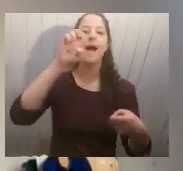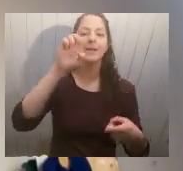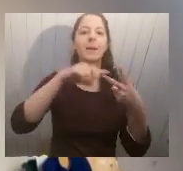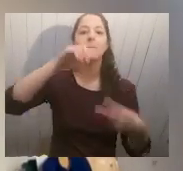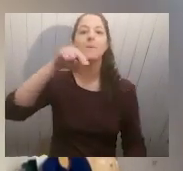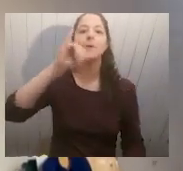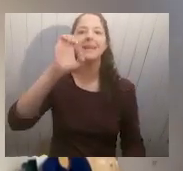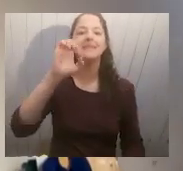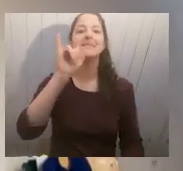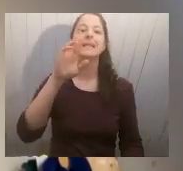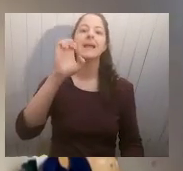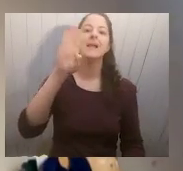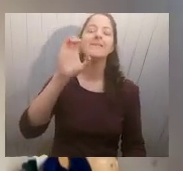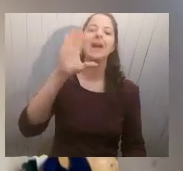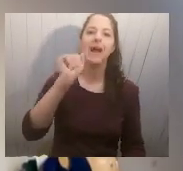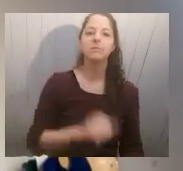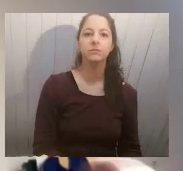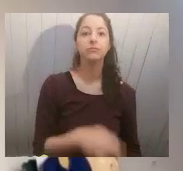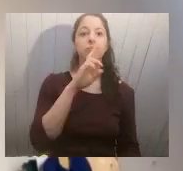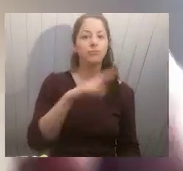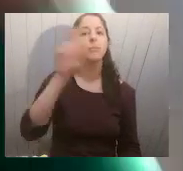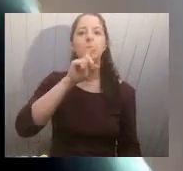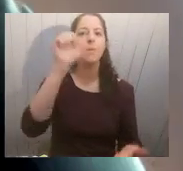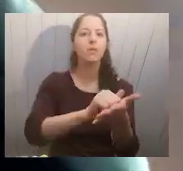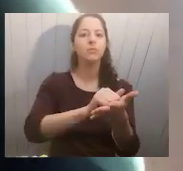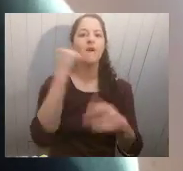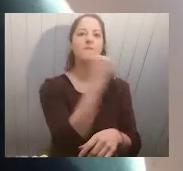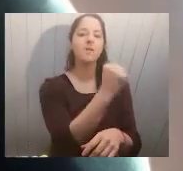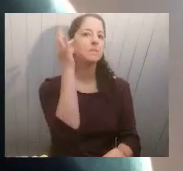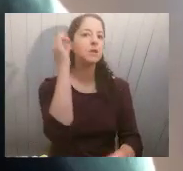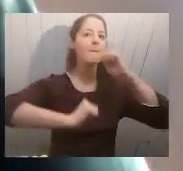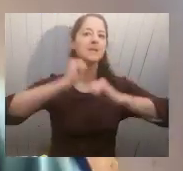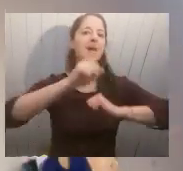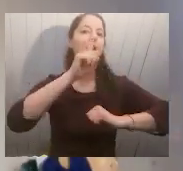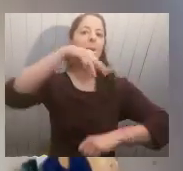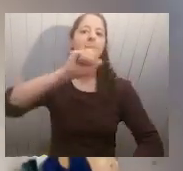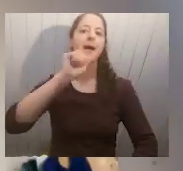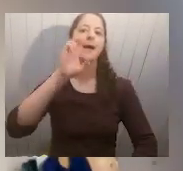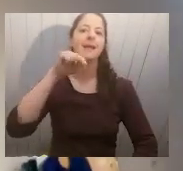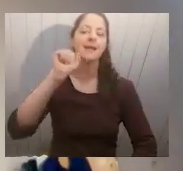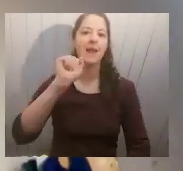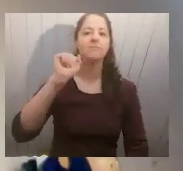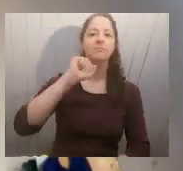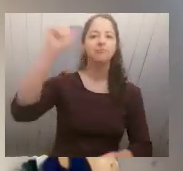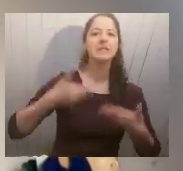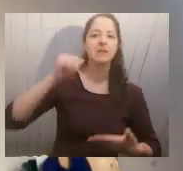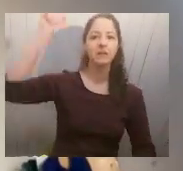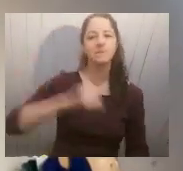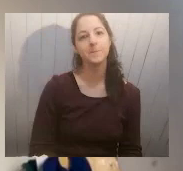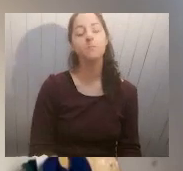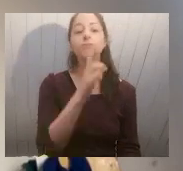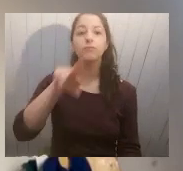a denunciar hoy el femicidio empresarial de Macarena Valdés, presente. Volvemos a denunciar hoy los levocidios